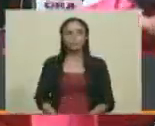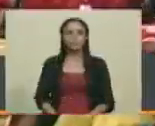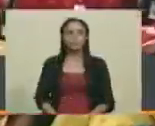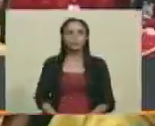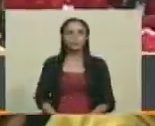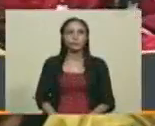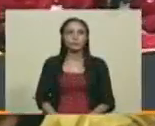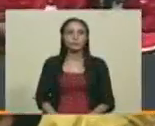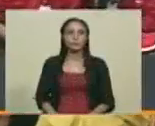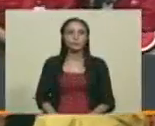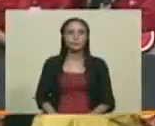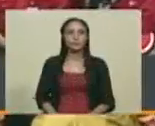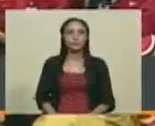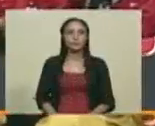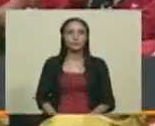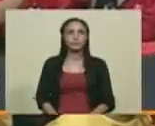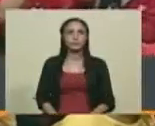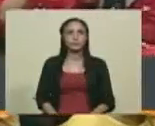Correcto.